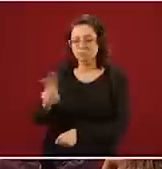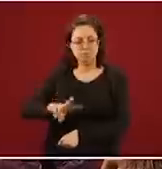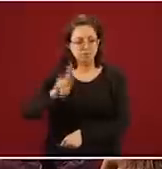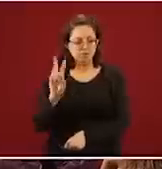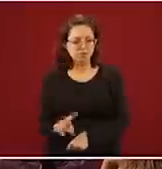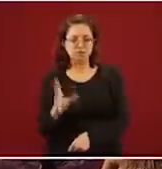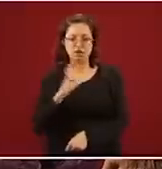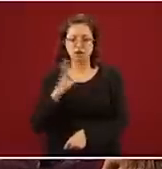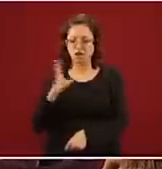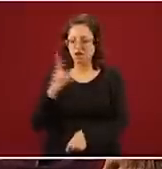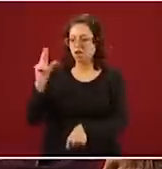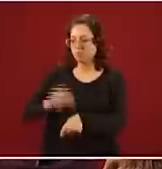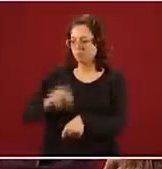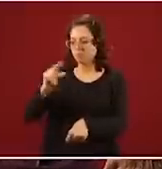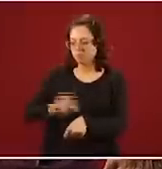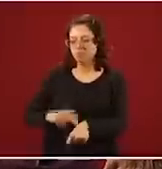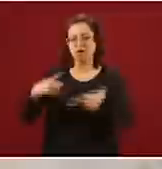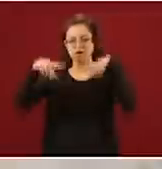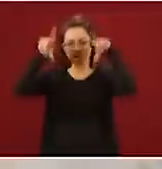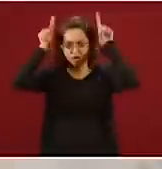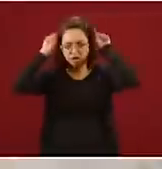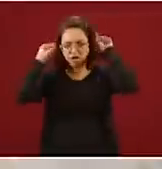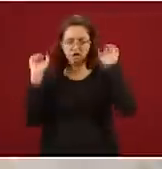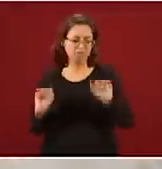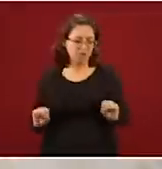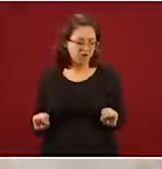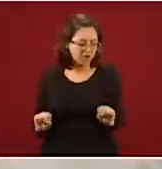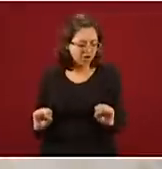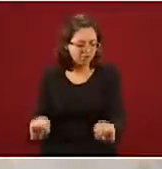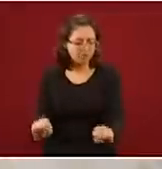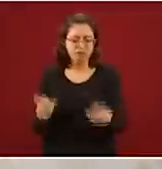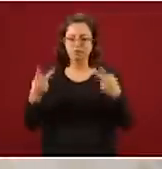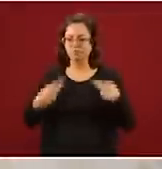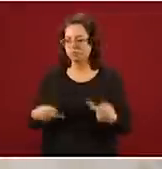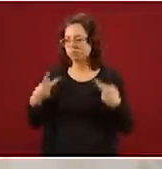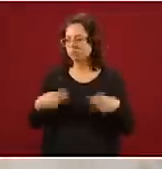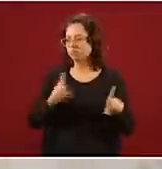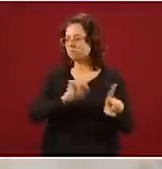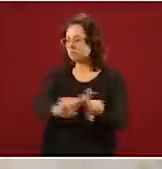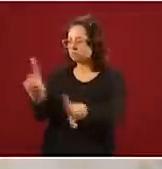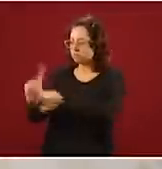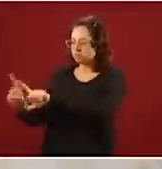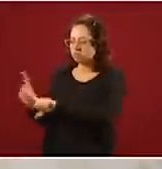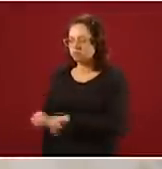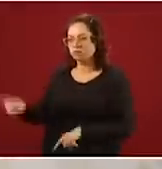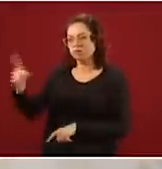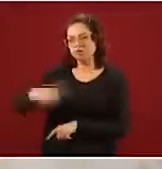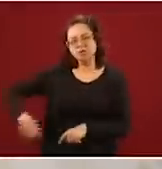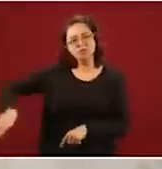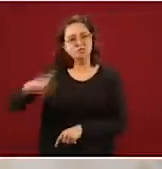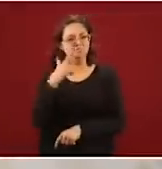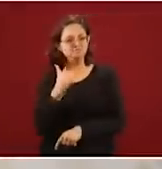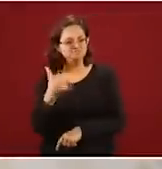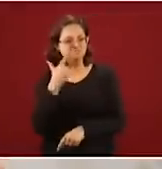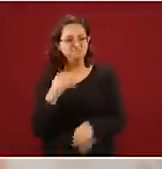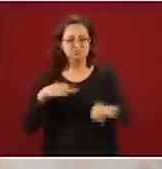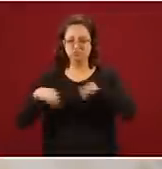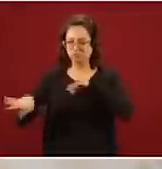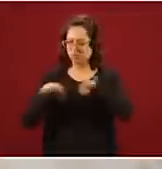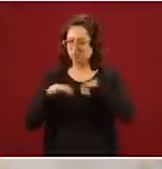de enfermeras, de camilleros y personal asociado a la salud que se la rifa ahí